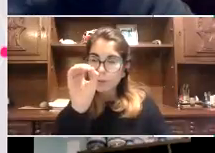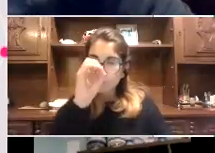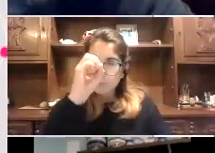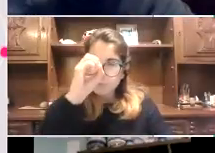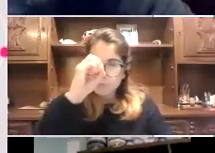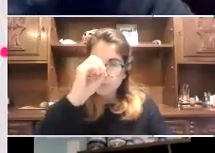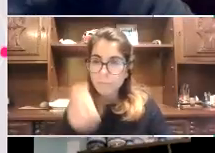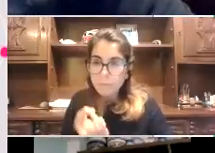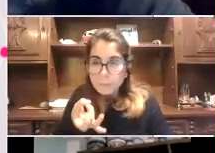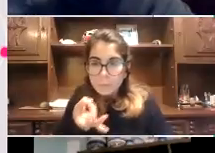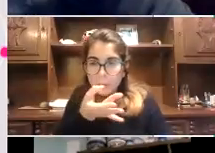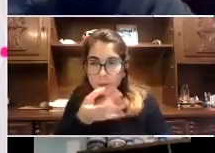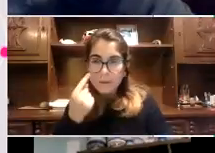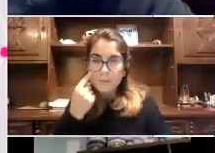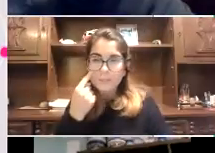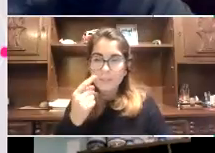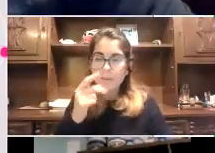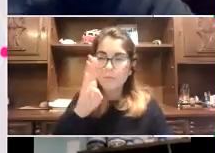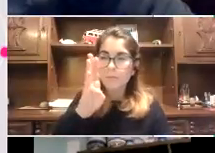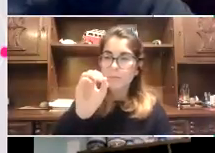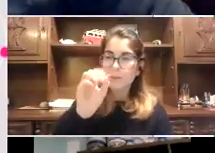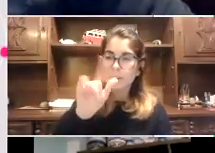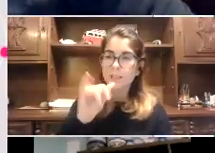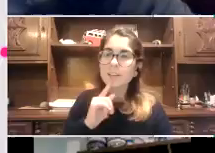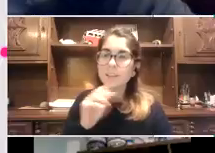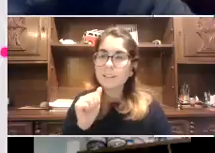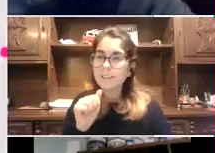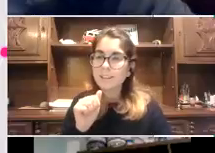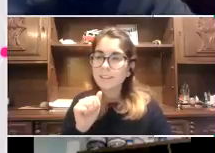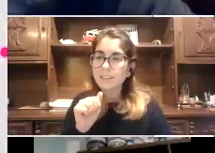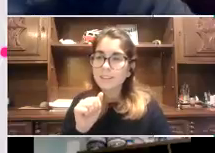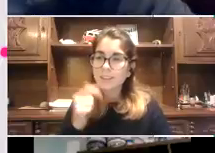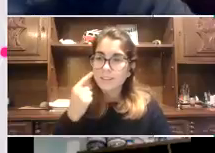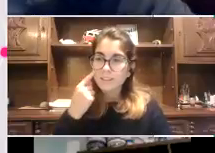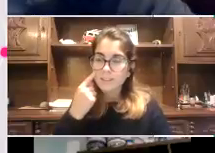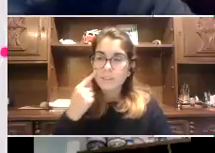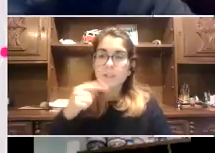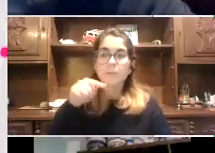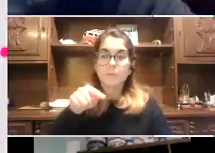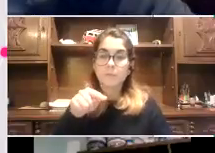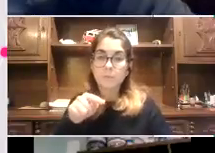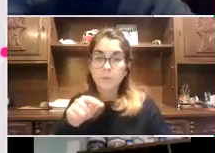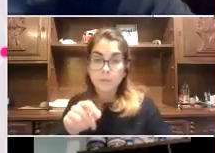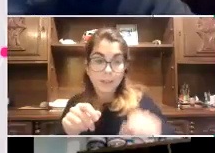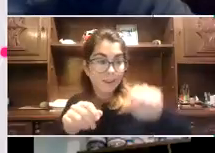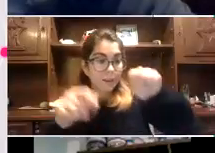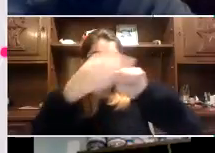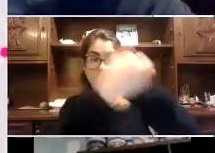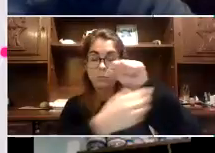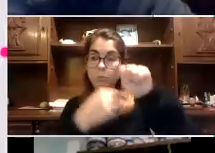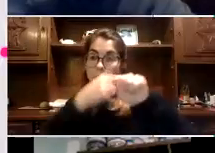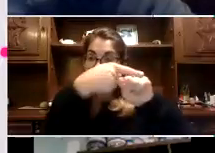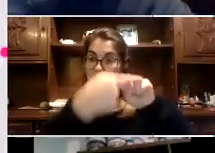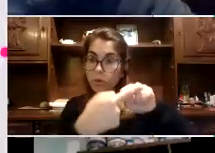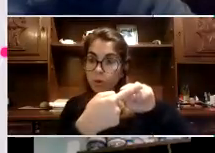átomo o un átomo a ese tamaño, entonces el tamaño de nuestro puño, por ejemplo, sería